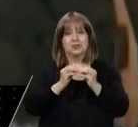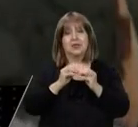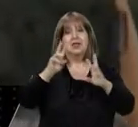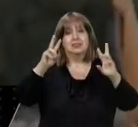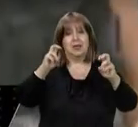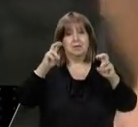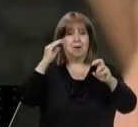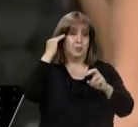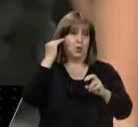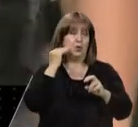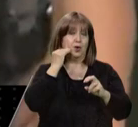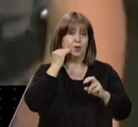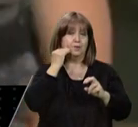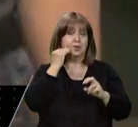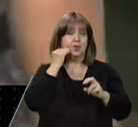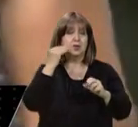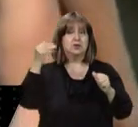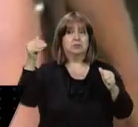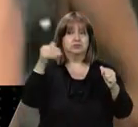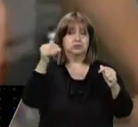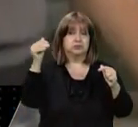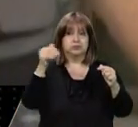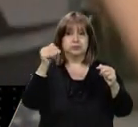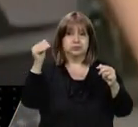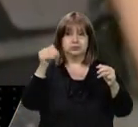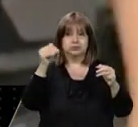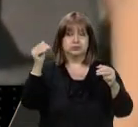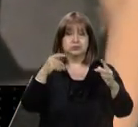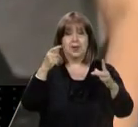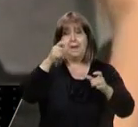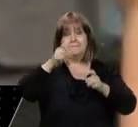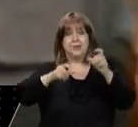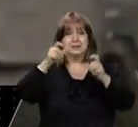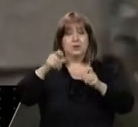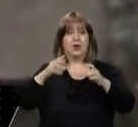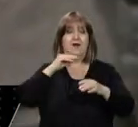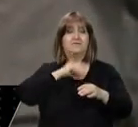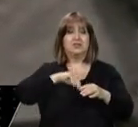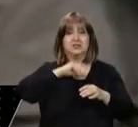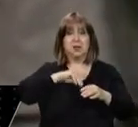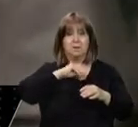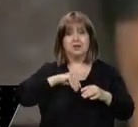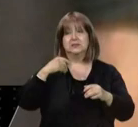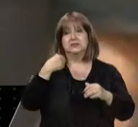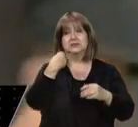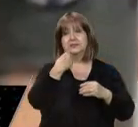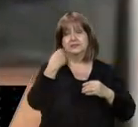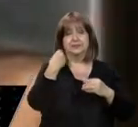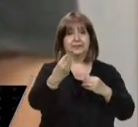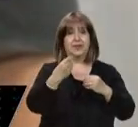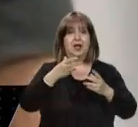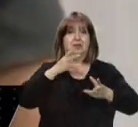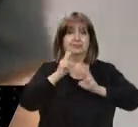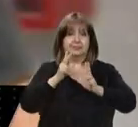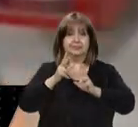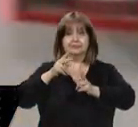todavía no termina, haciendo desfilar a una veintena de víctimas o, según entienden la defensa, presuntas víctimas. Vamos